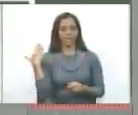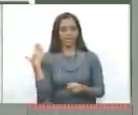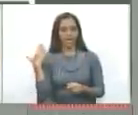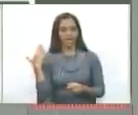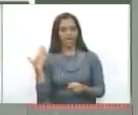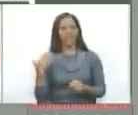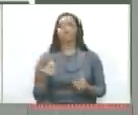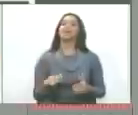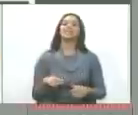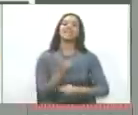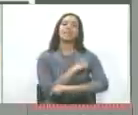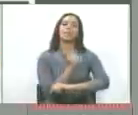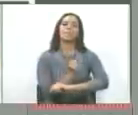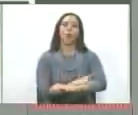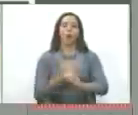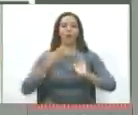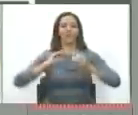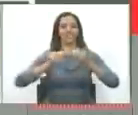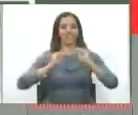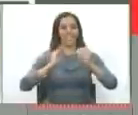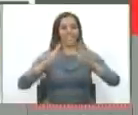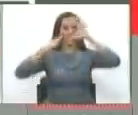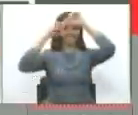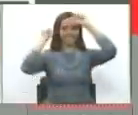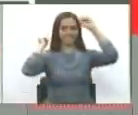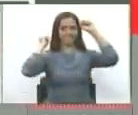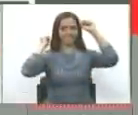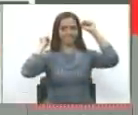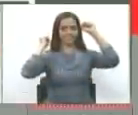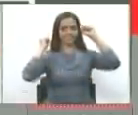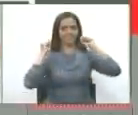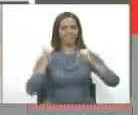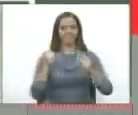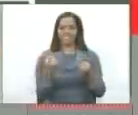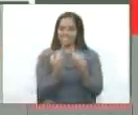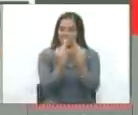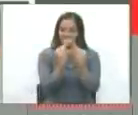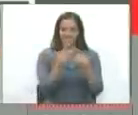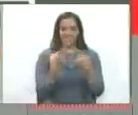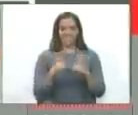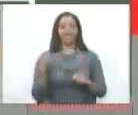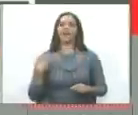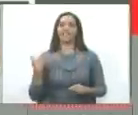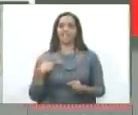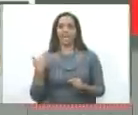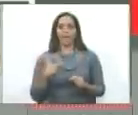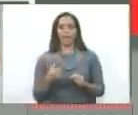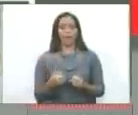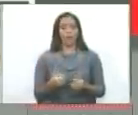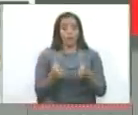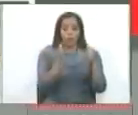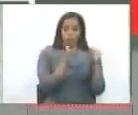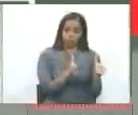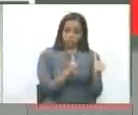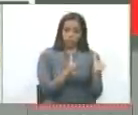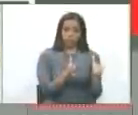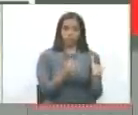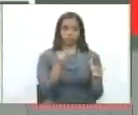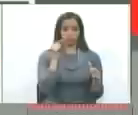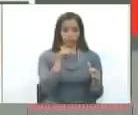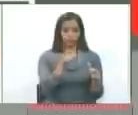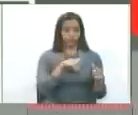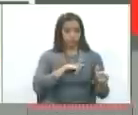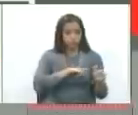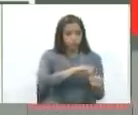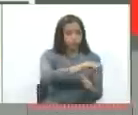inmenso poder moral, político, diplomático, diversificado que tenemos. Por un lado, tú desplegado